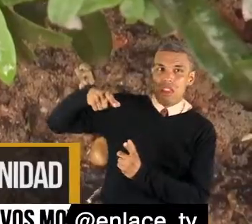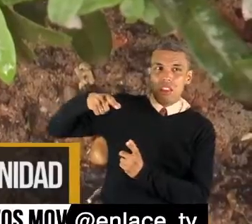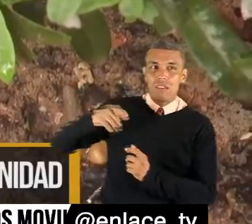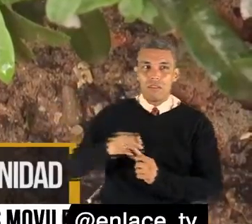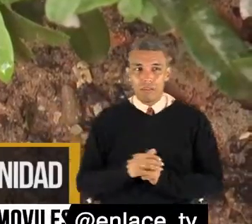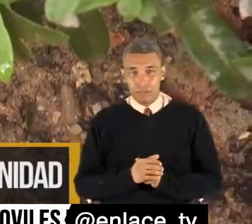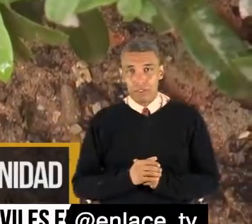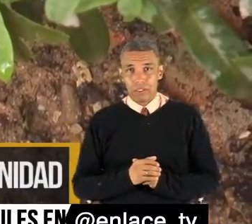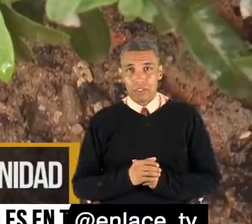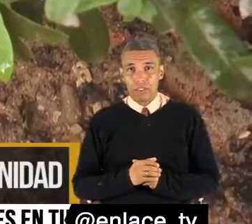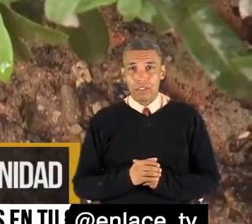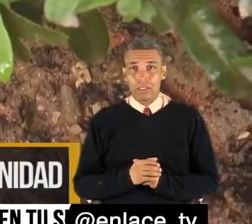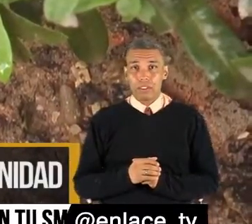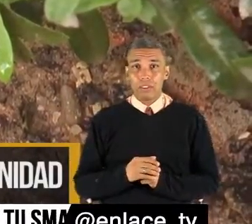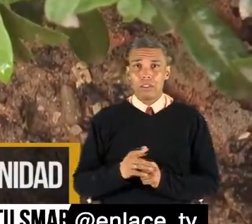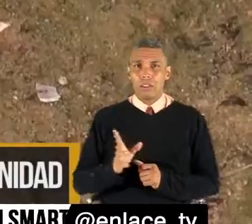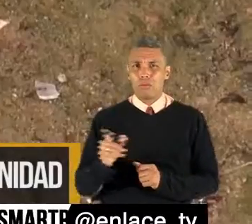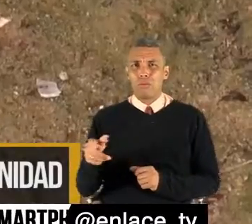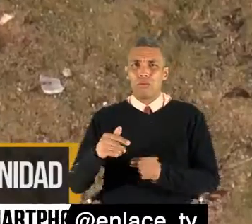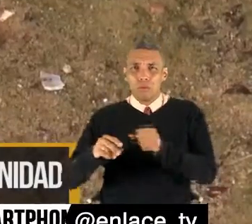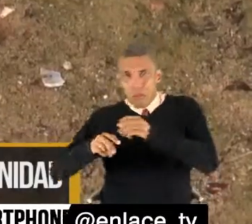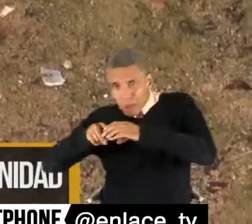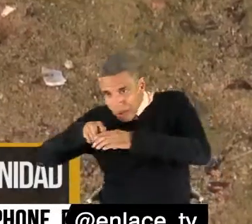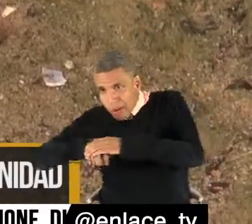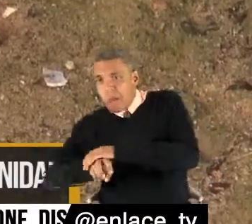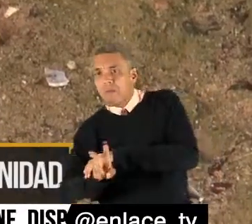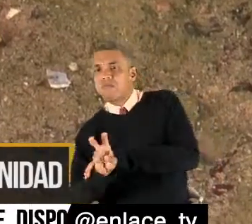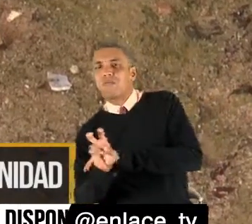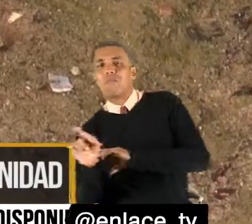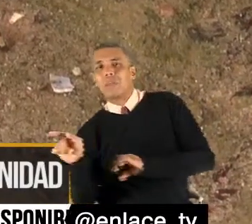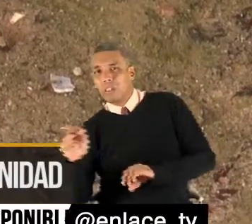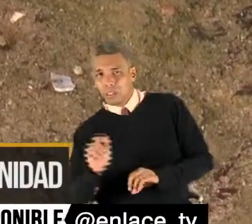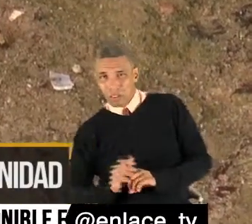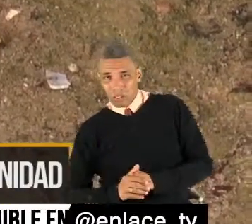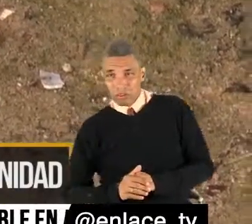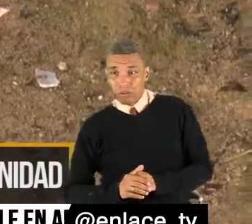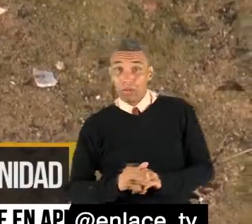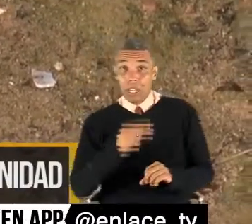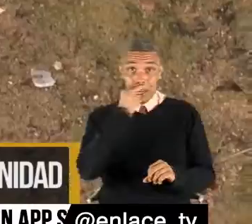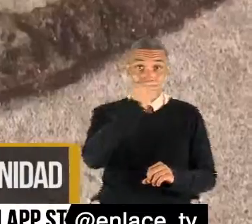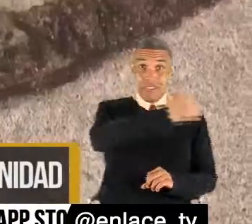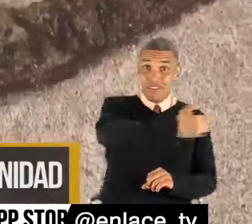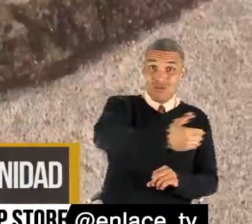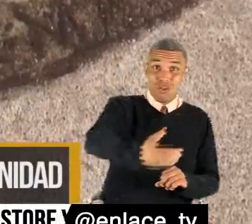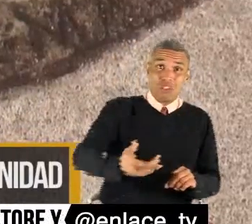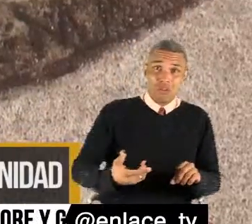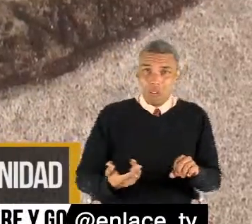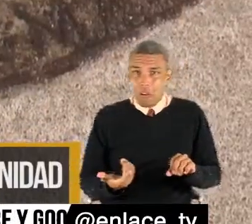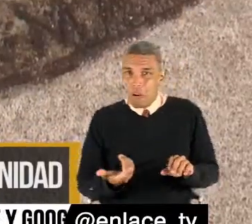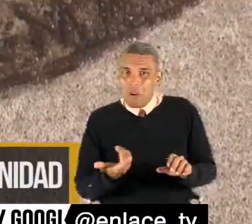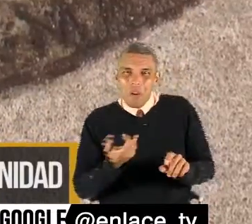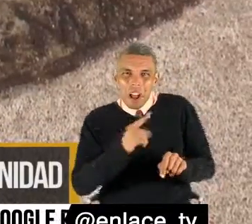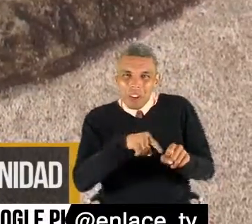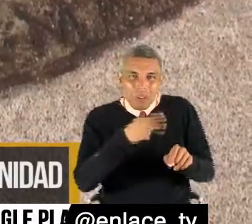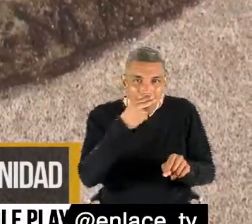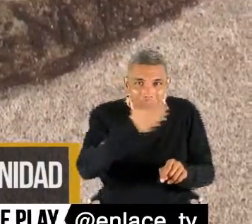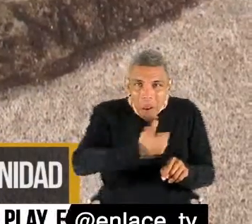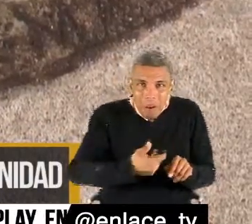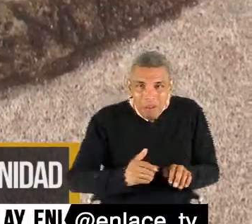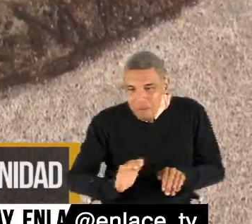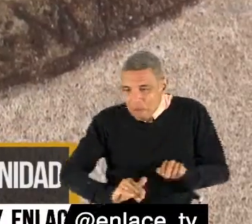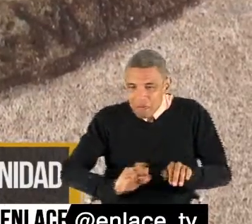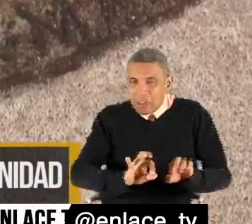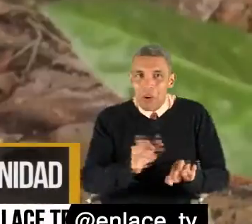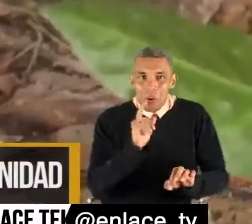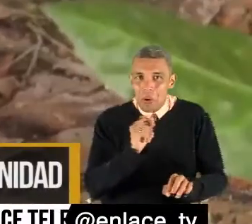Y tenemos una cantidad de niños importantes acá en el área que gatean o caminan o se les cae el balón o